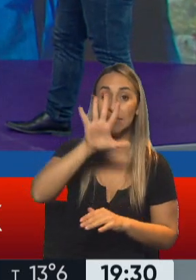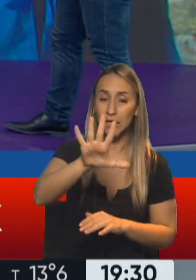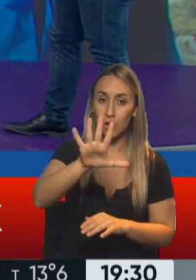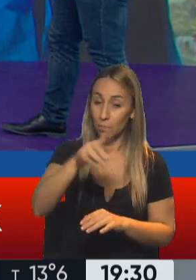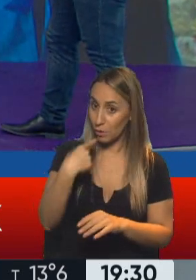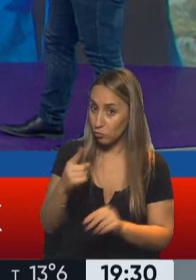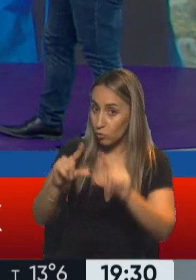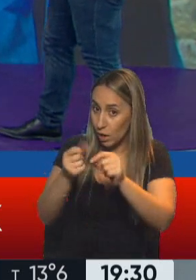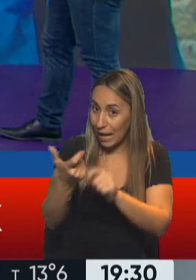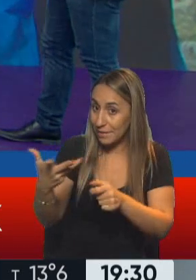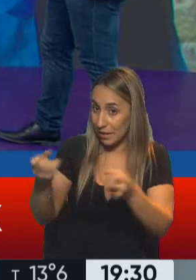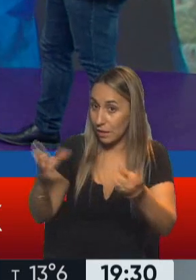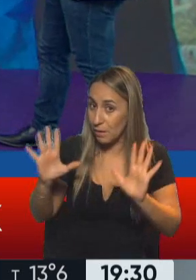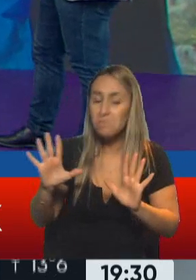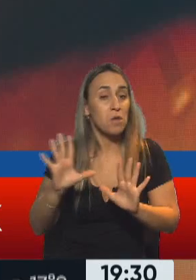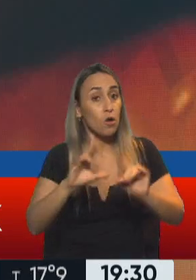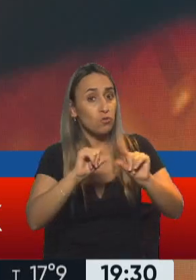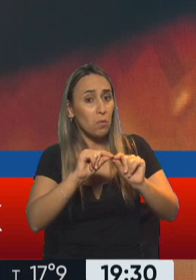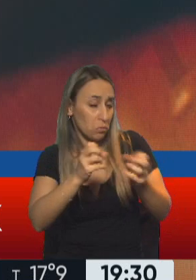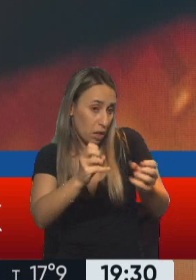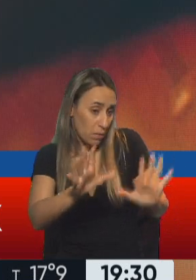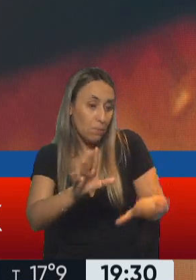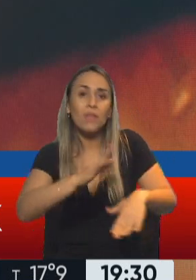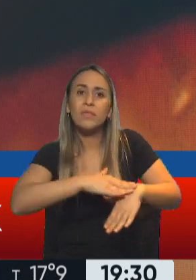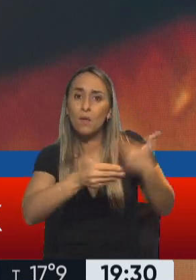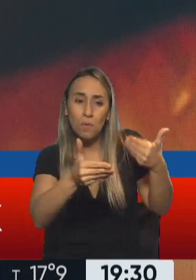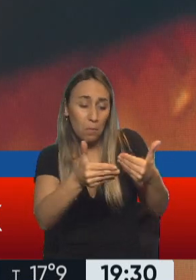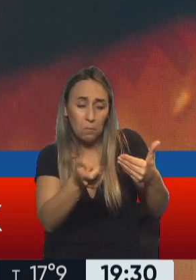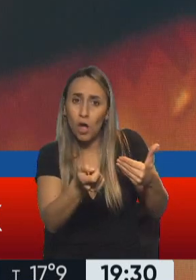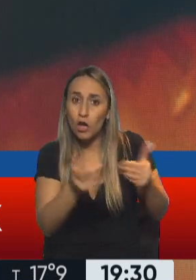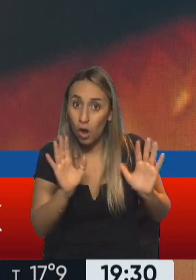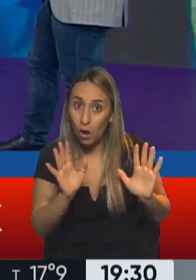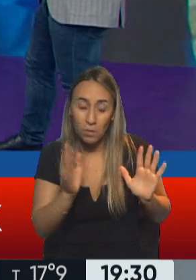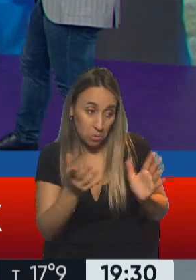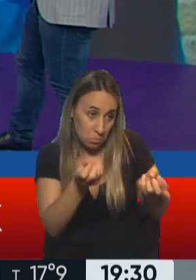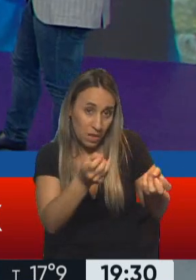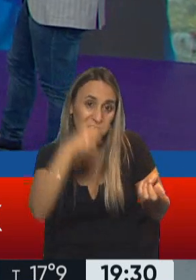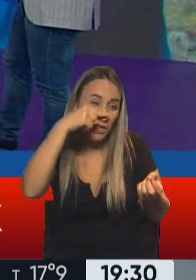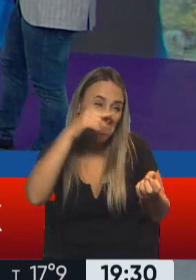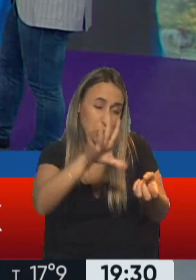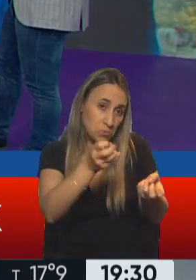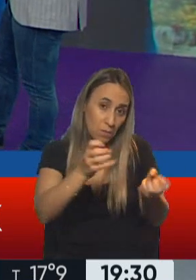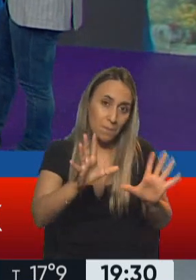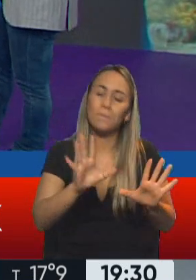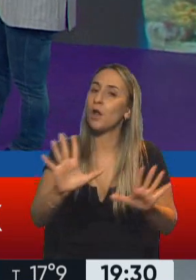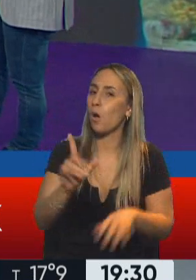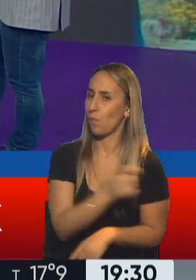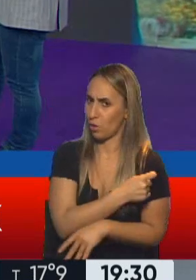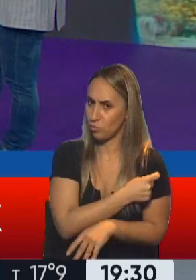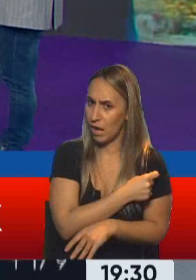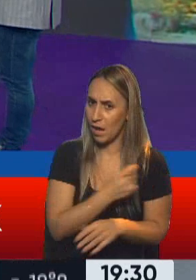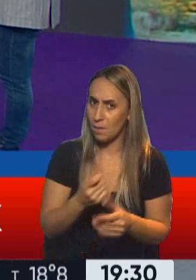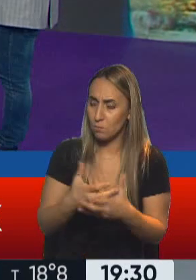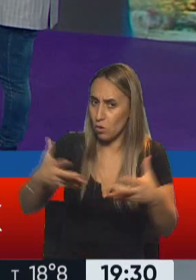número? Es un número aceptable para tan poco tiempo, es un número aceptable. Pero las vacunas, una vez que ya tenían... No, la vacuna